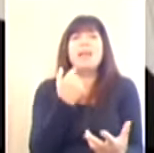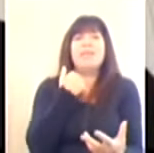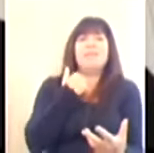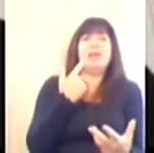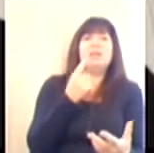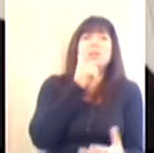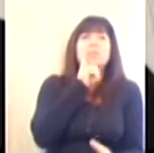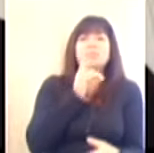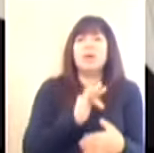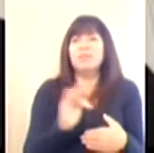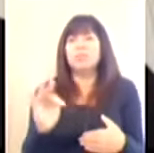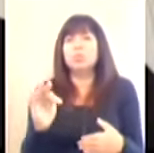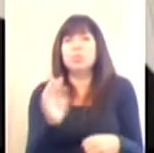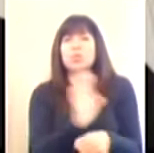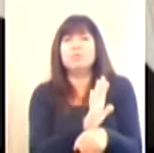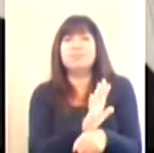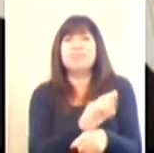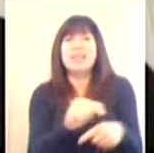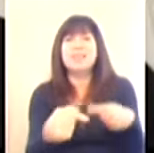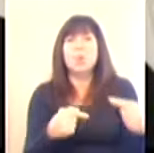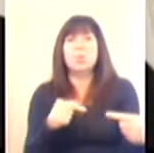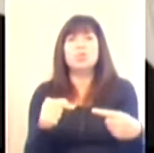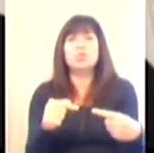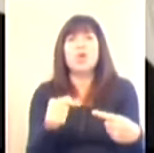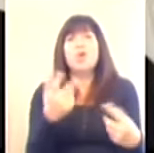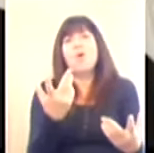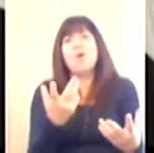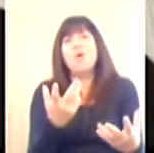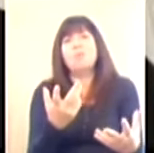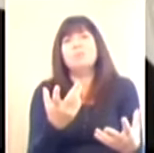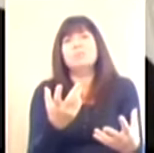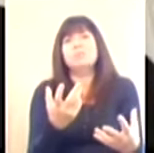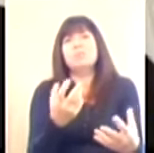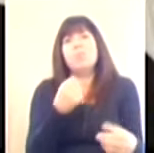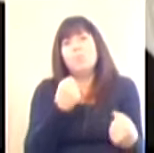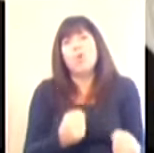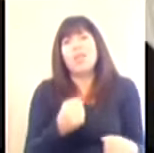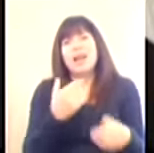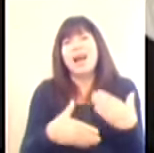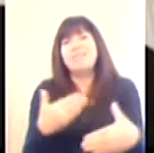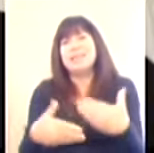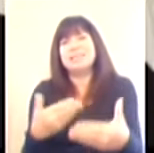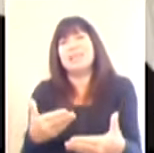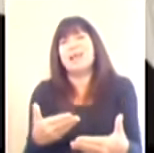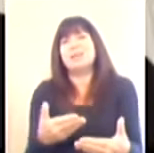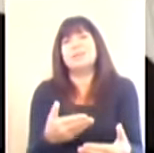tener esta pandemia en la discusión y en la capacidad que tengamos de avanzar en la agenda de cambio climático.